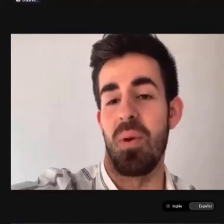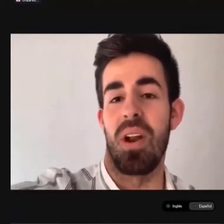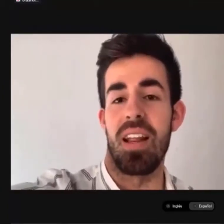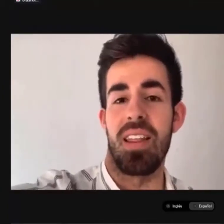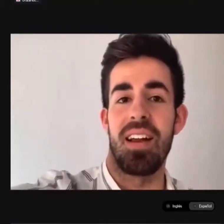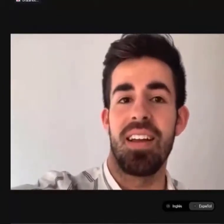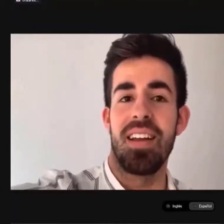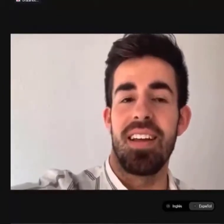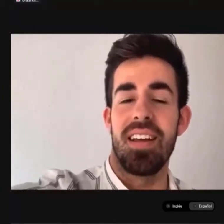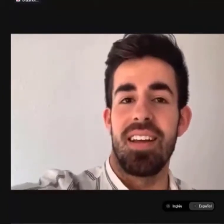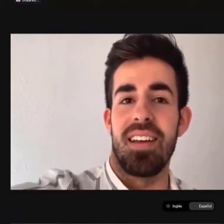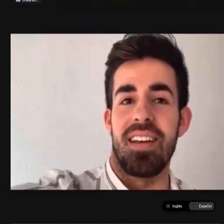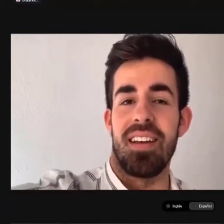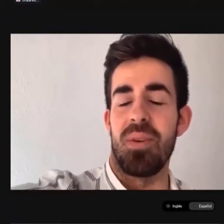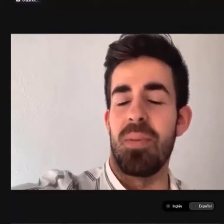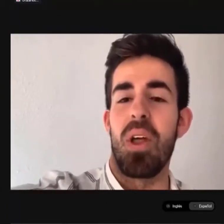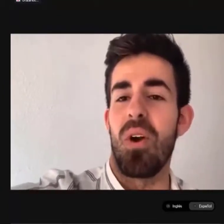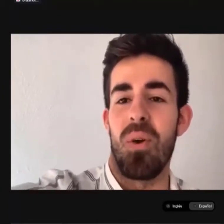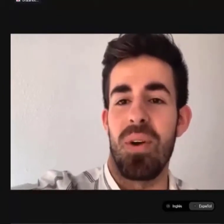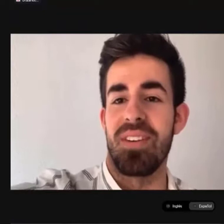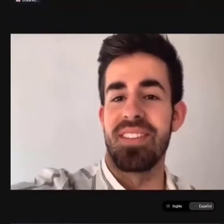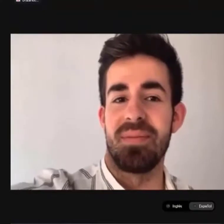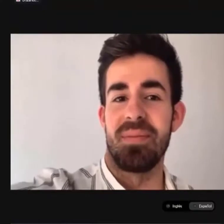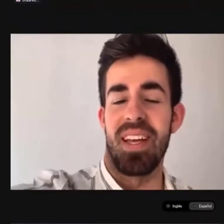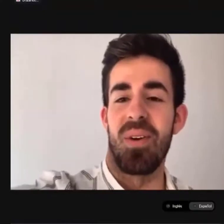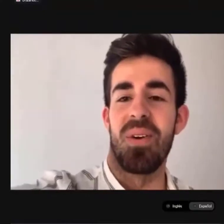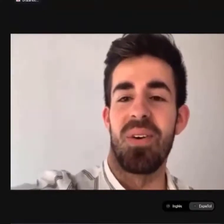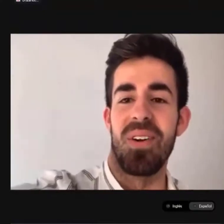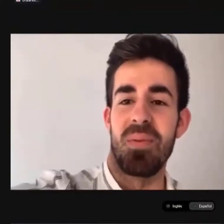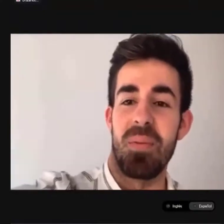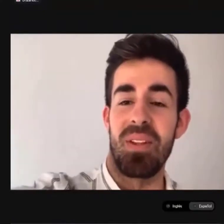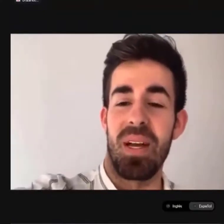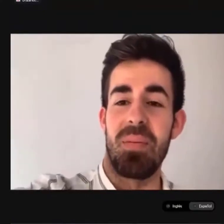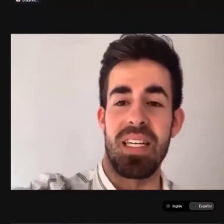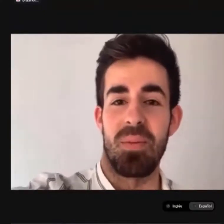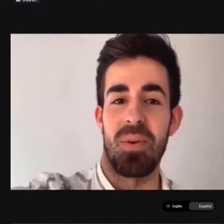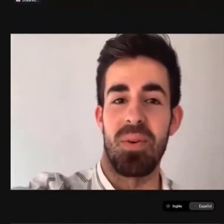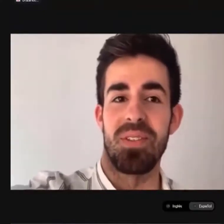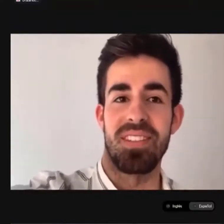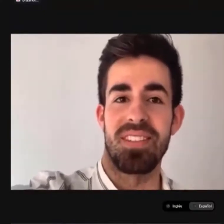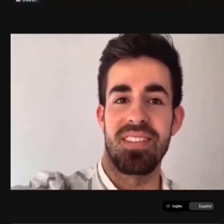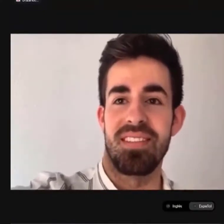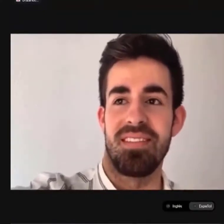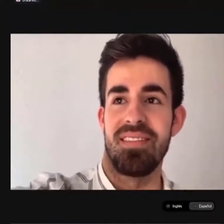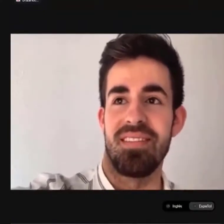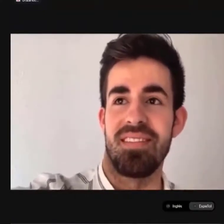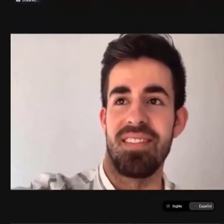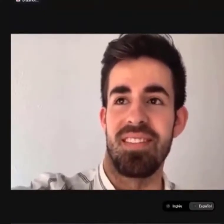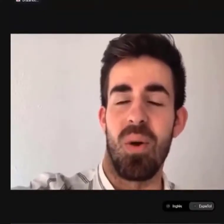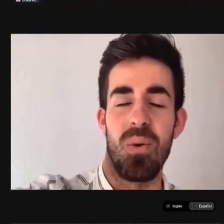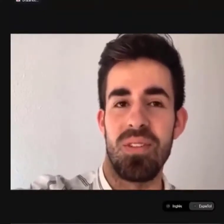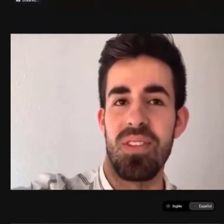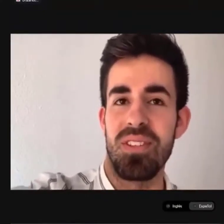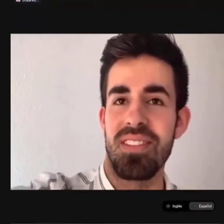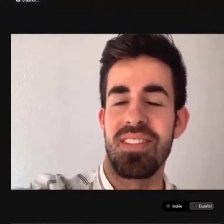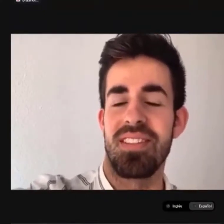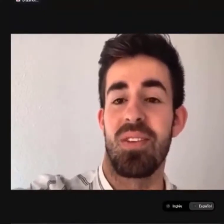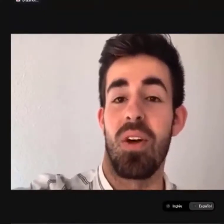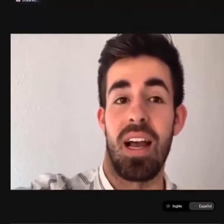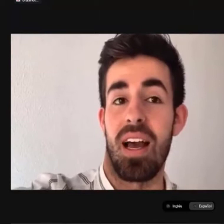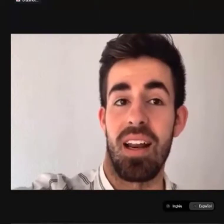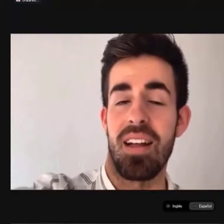COVID, que no se pudo realizar, yo me quedo con lo bueno. Me quedo con los momentos que pasamos